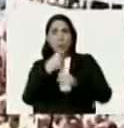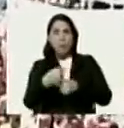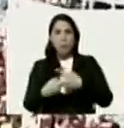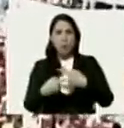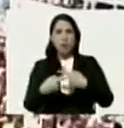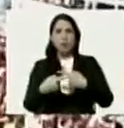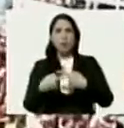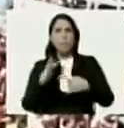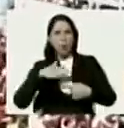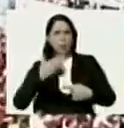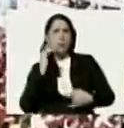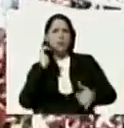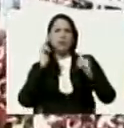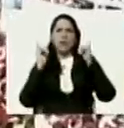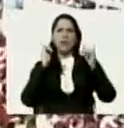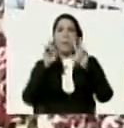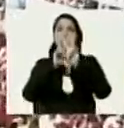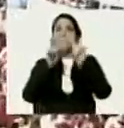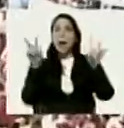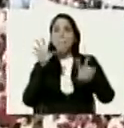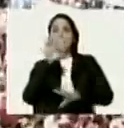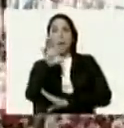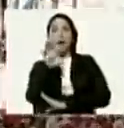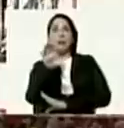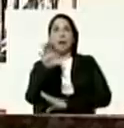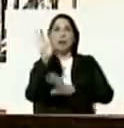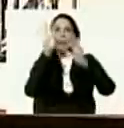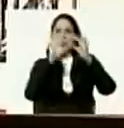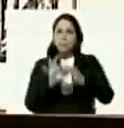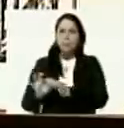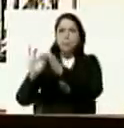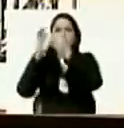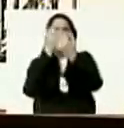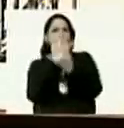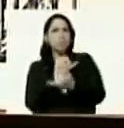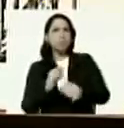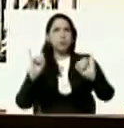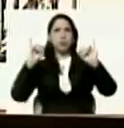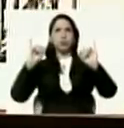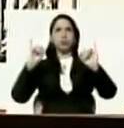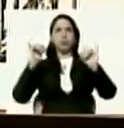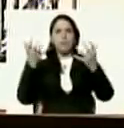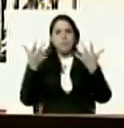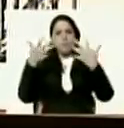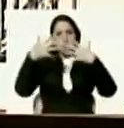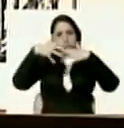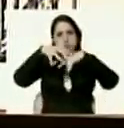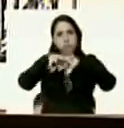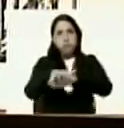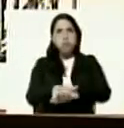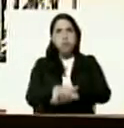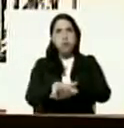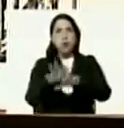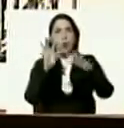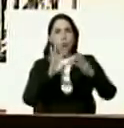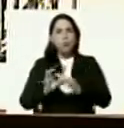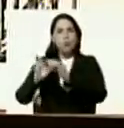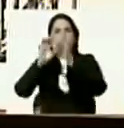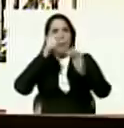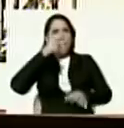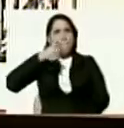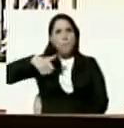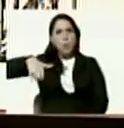Podemos celebrar la paz de la patria, la unión, la independencia, la integridad, la unión